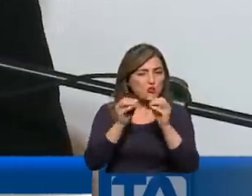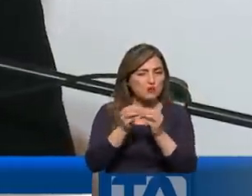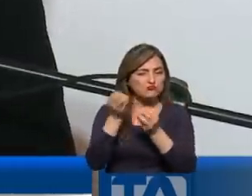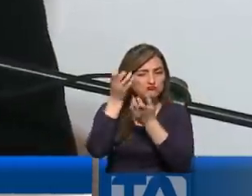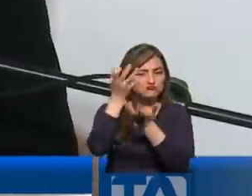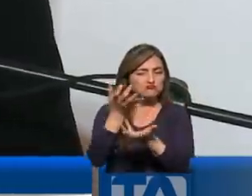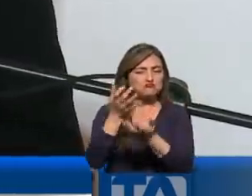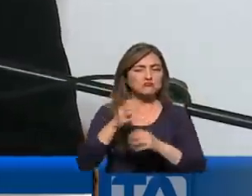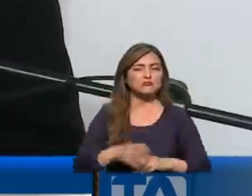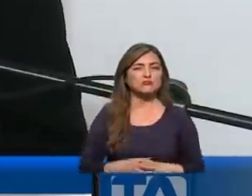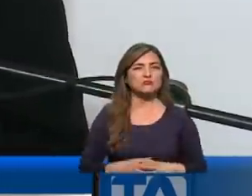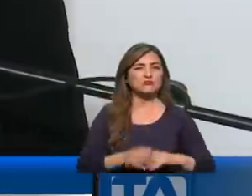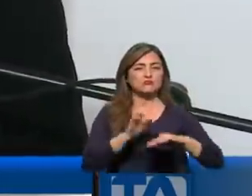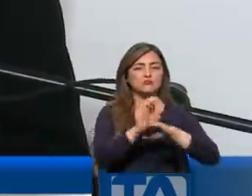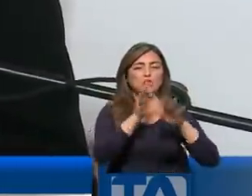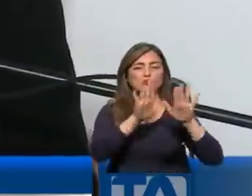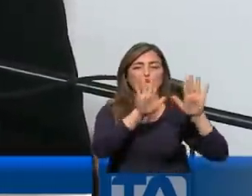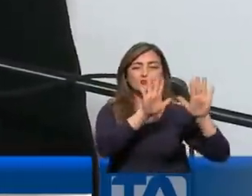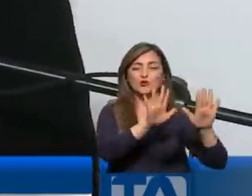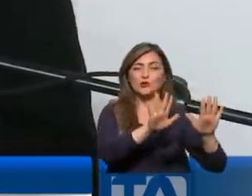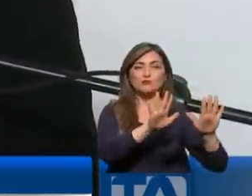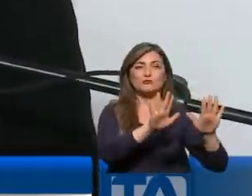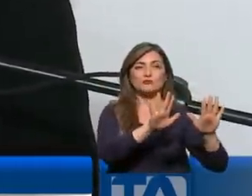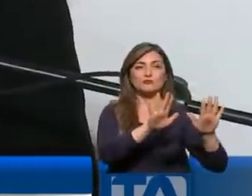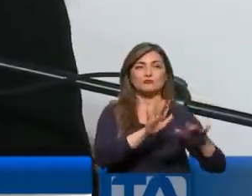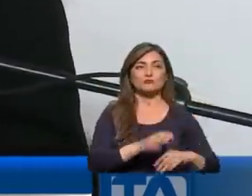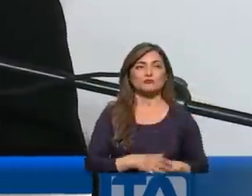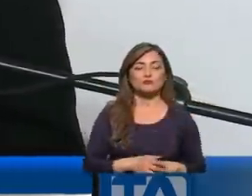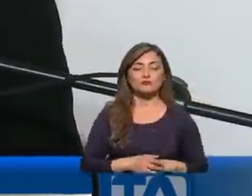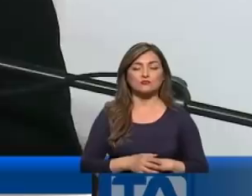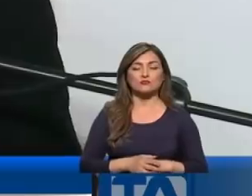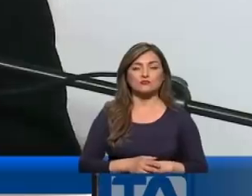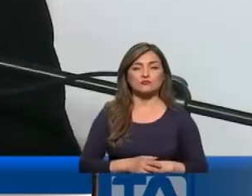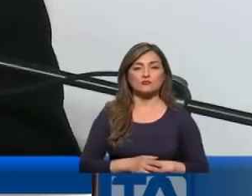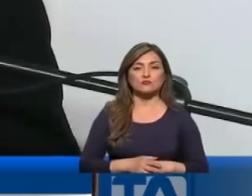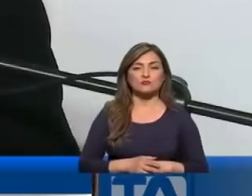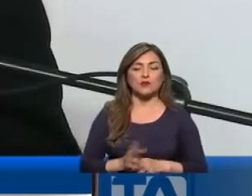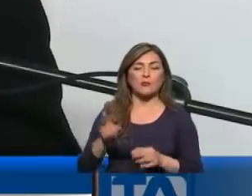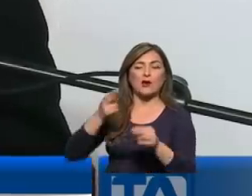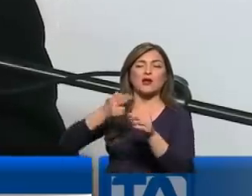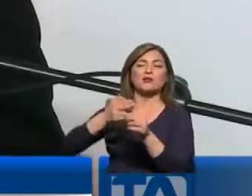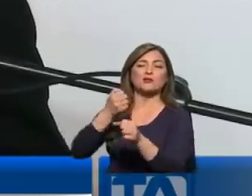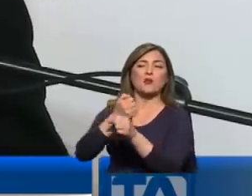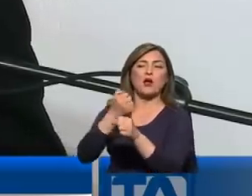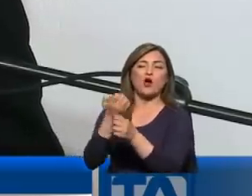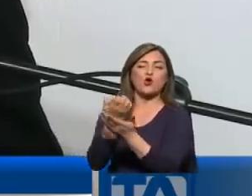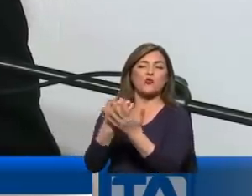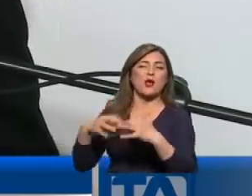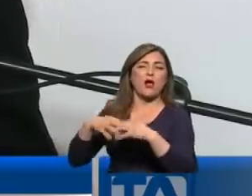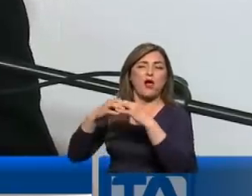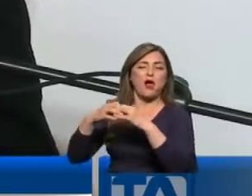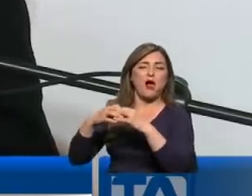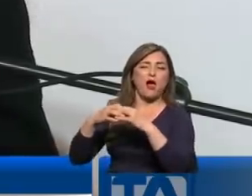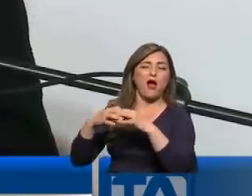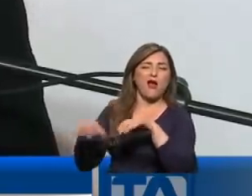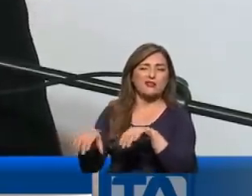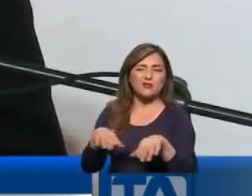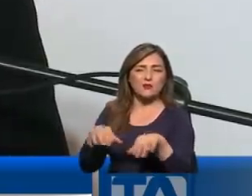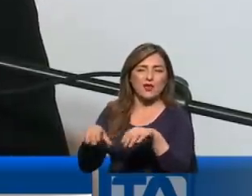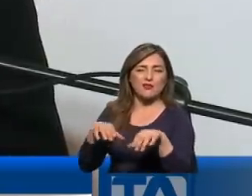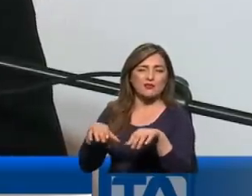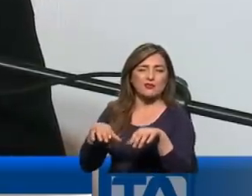De cada 10 ecuatorianos que forman parte de la población económicamente activa, solo